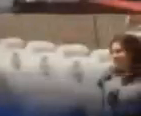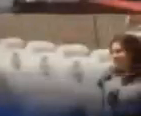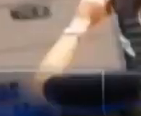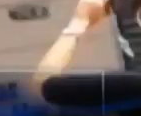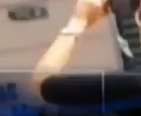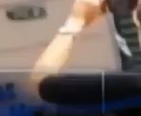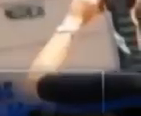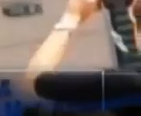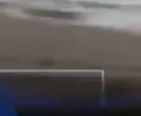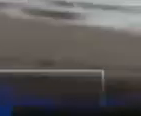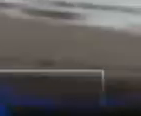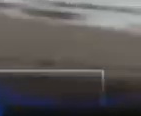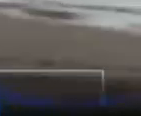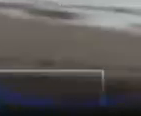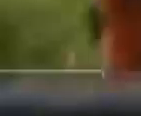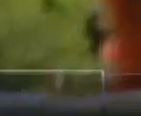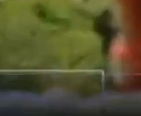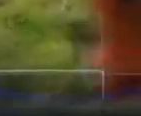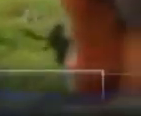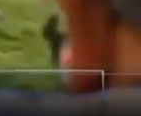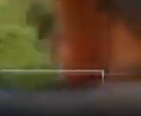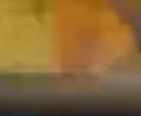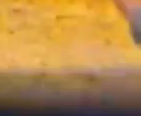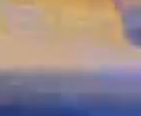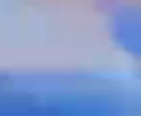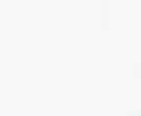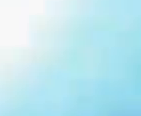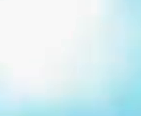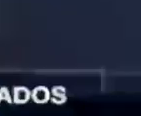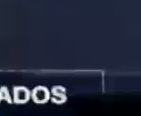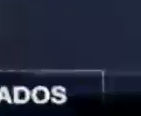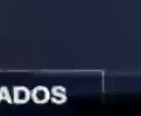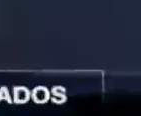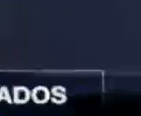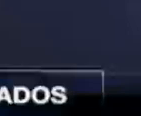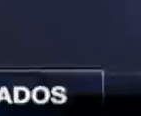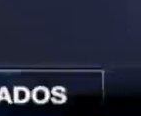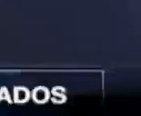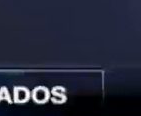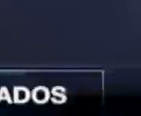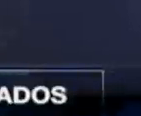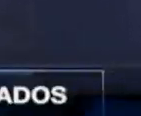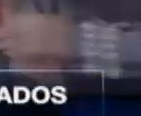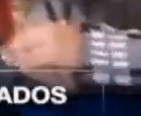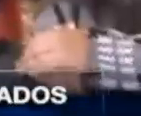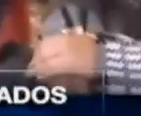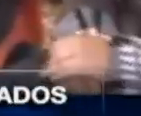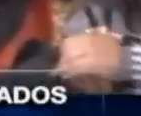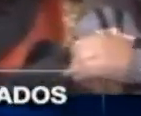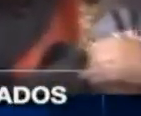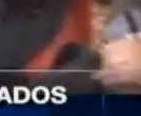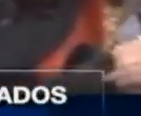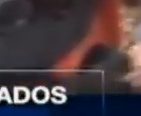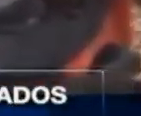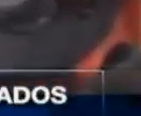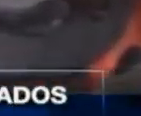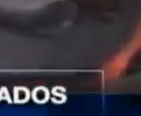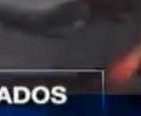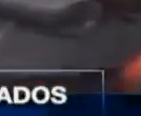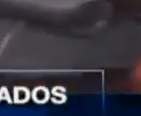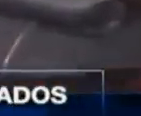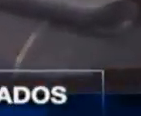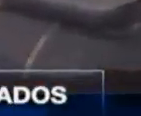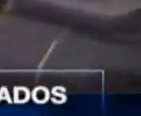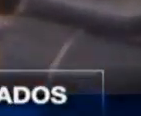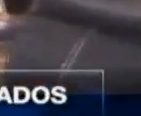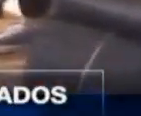vez consecutiva en los World Travel Awards. Y en lo internacional, en su primera visita a Irak,